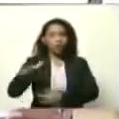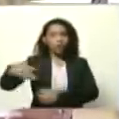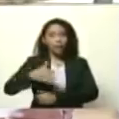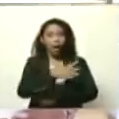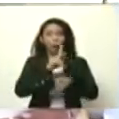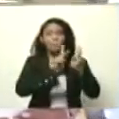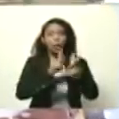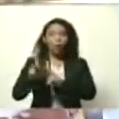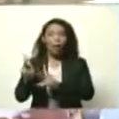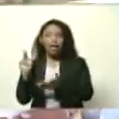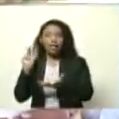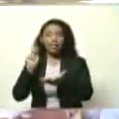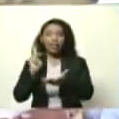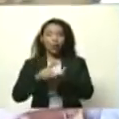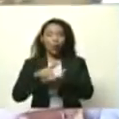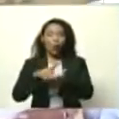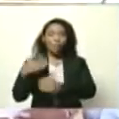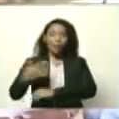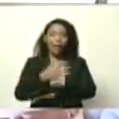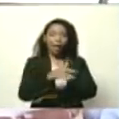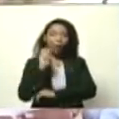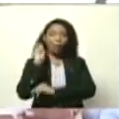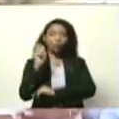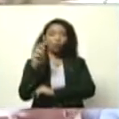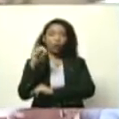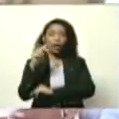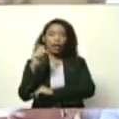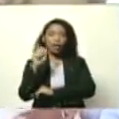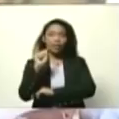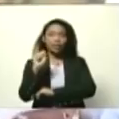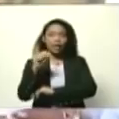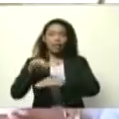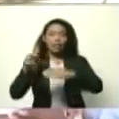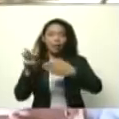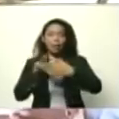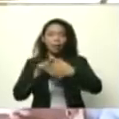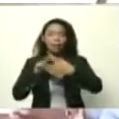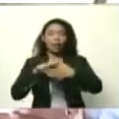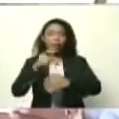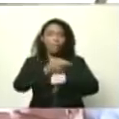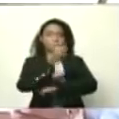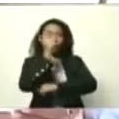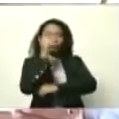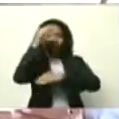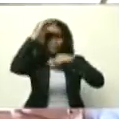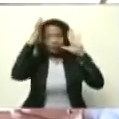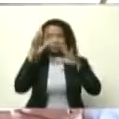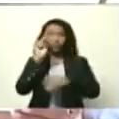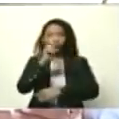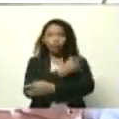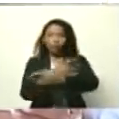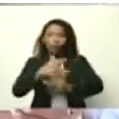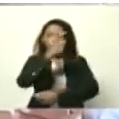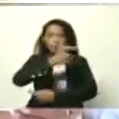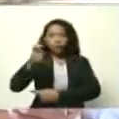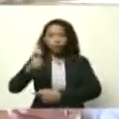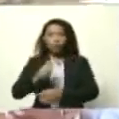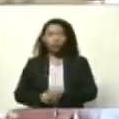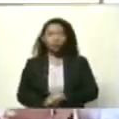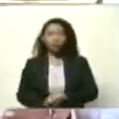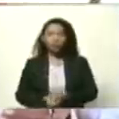programa llegoelpescado.net del Ministerio de Pesca. Atendimos más de 2 millones de personas.